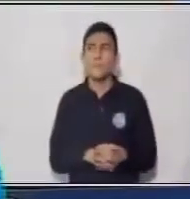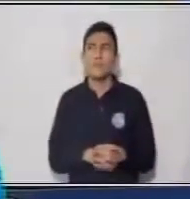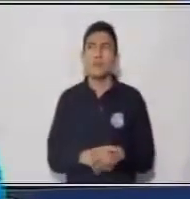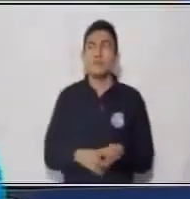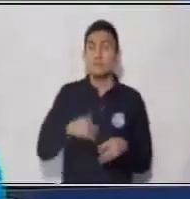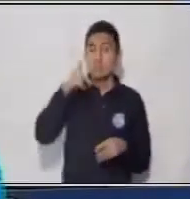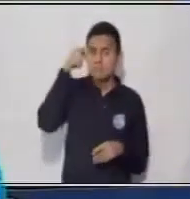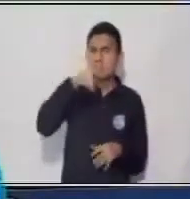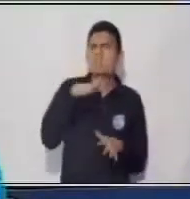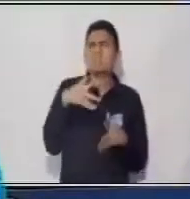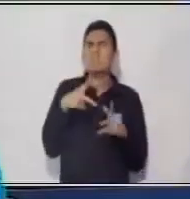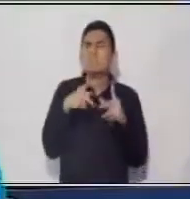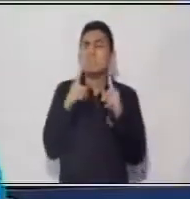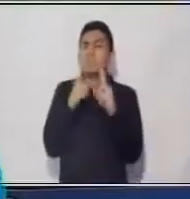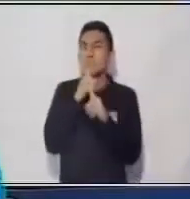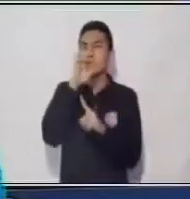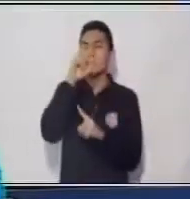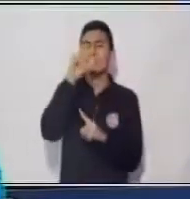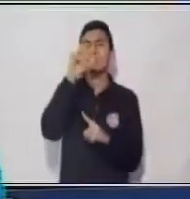Esta es una primera ecuación